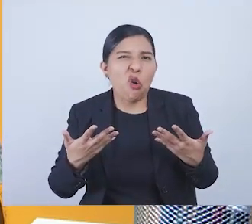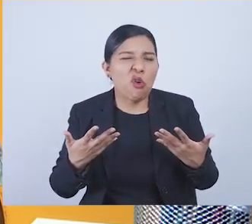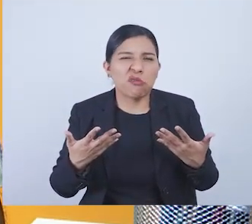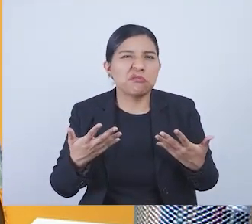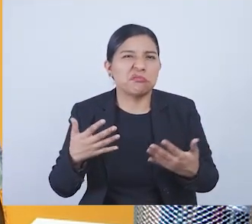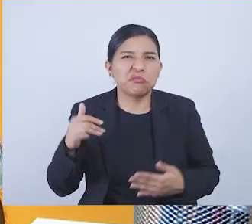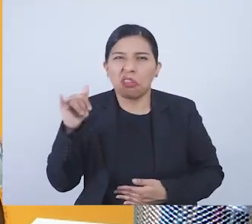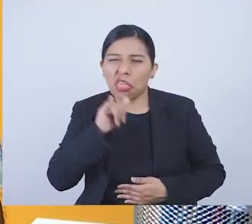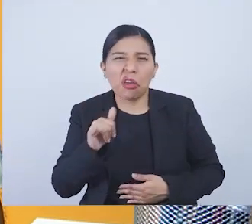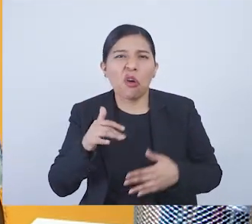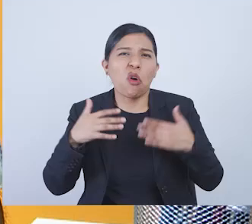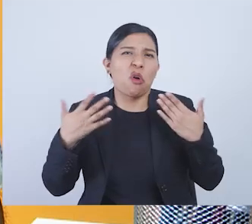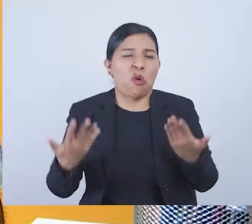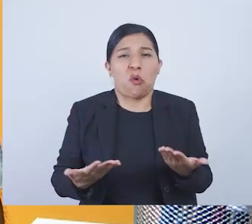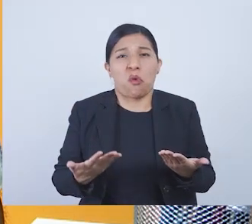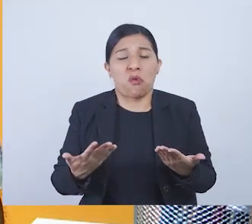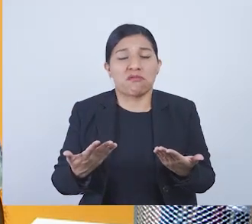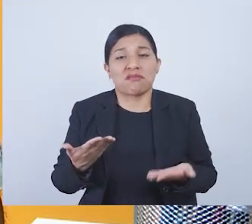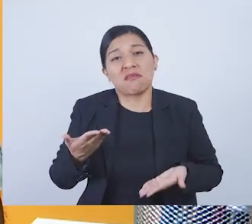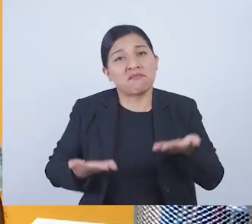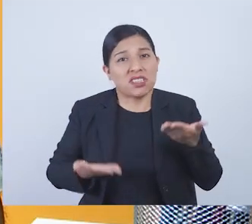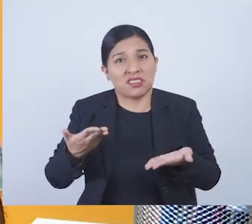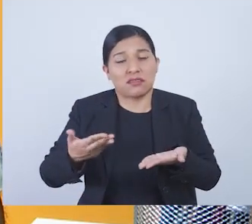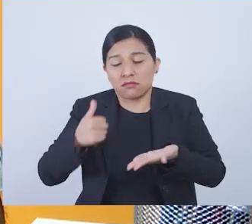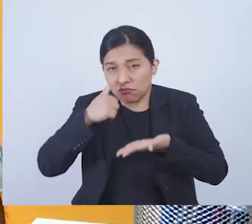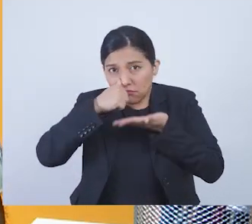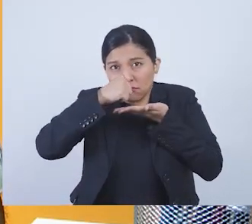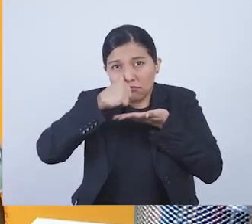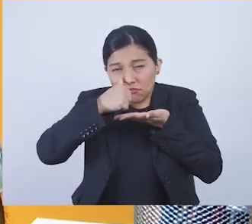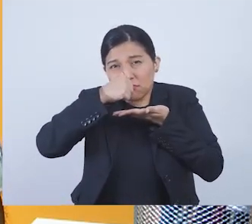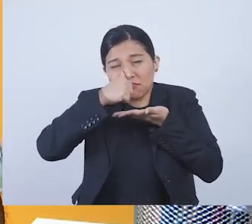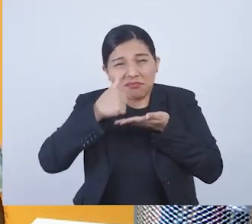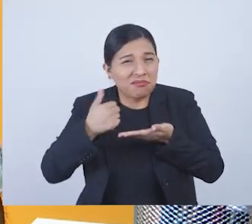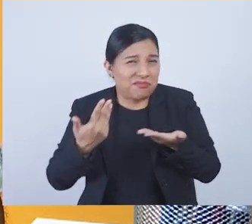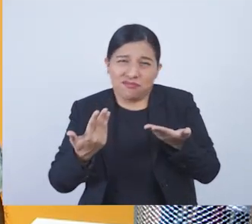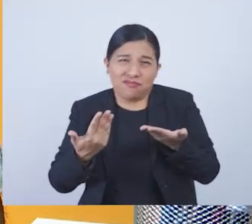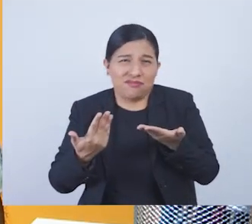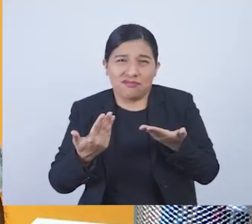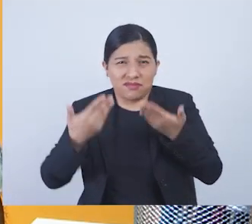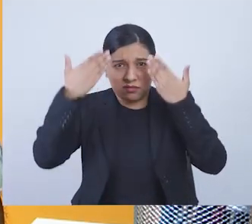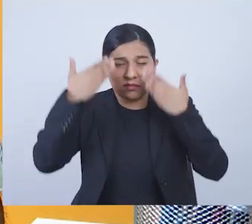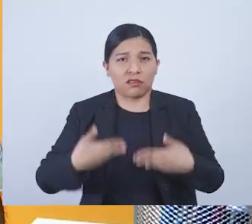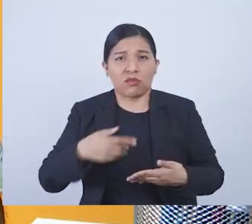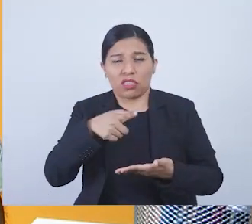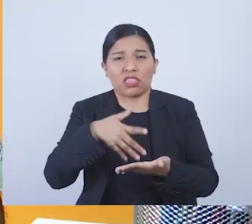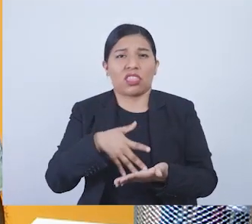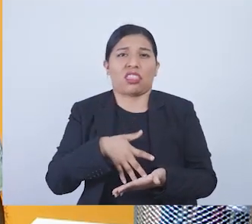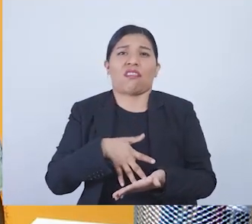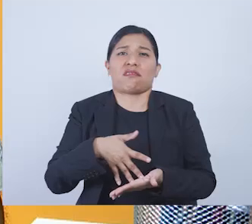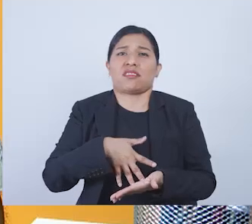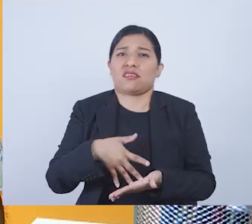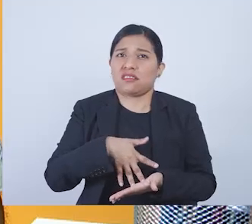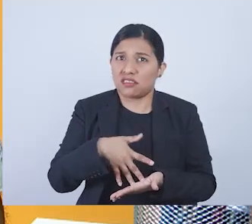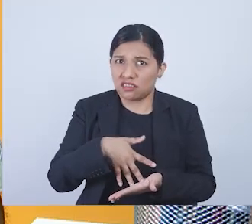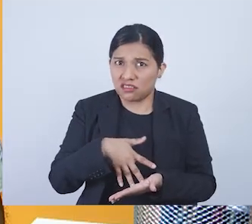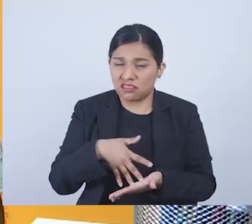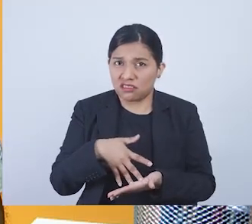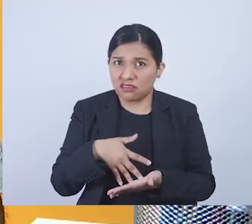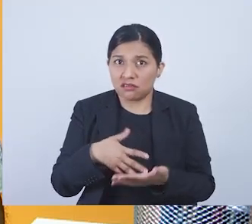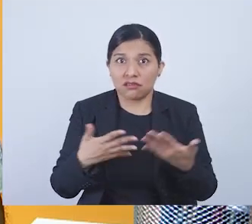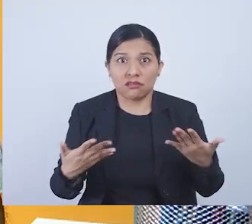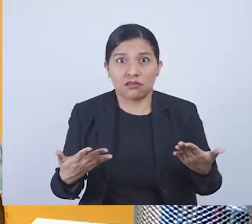licor o alcohol y las drogas. Deterioran el organismo y por lo tanto lo educativo